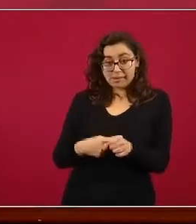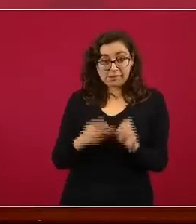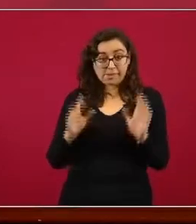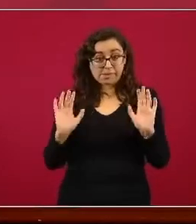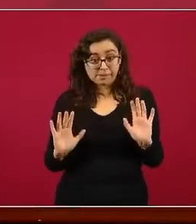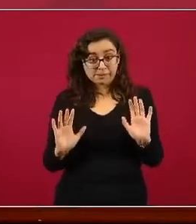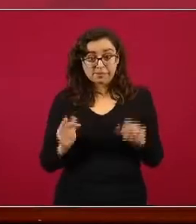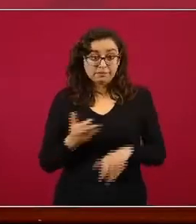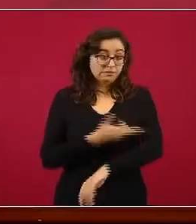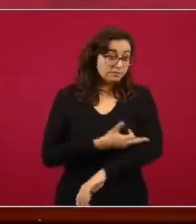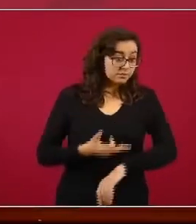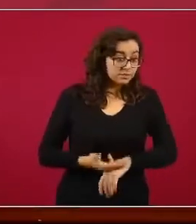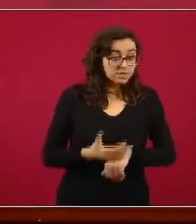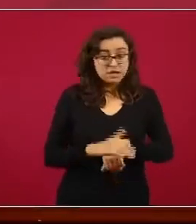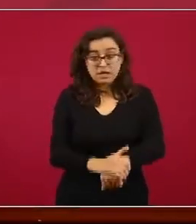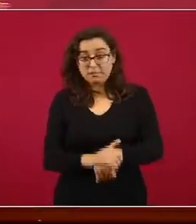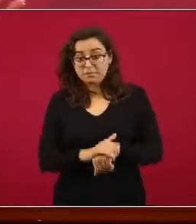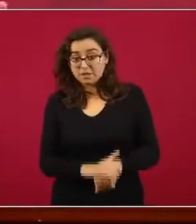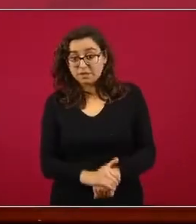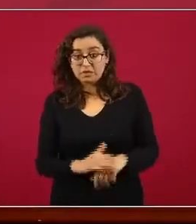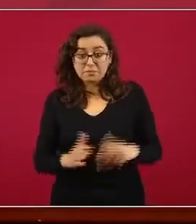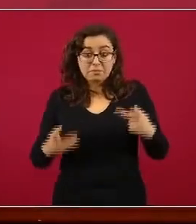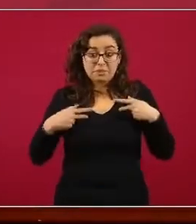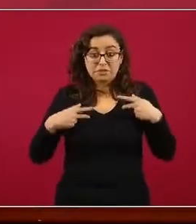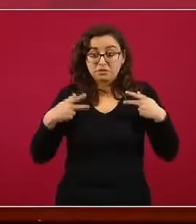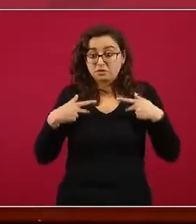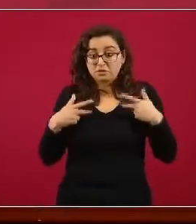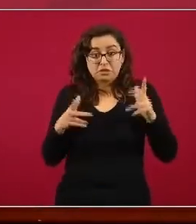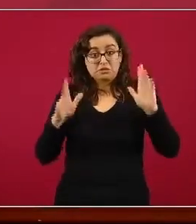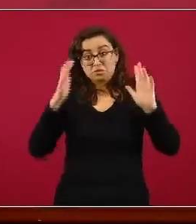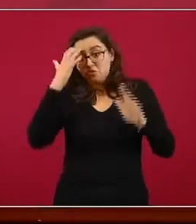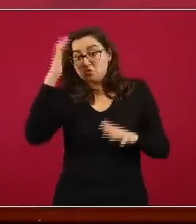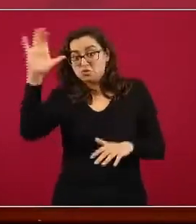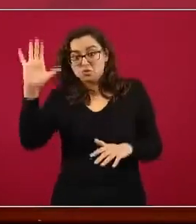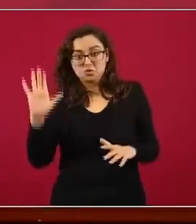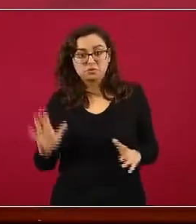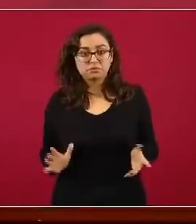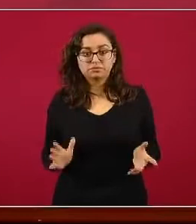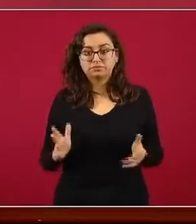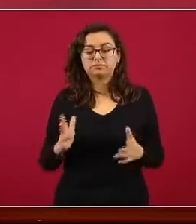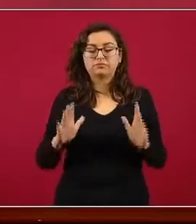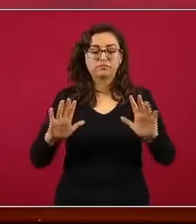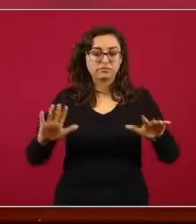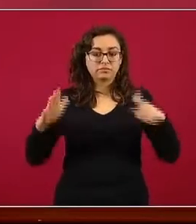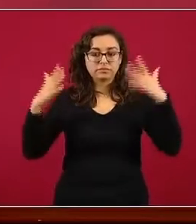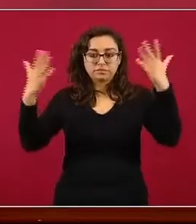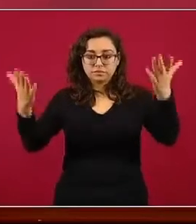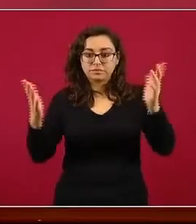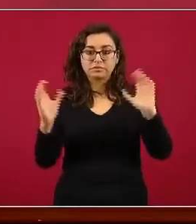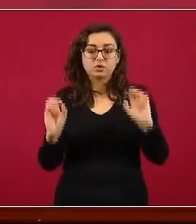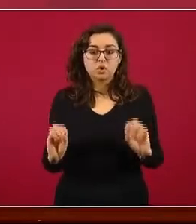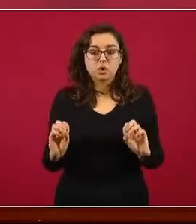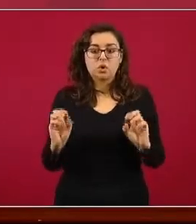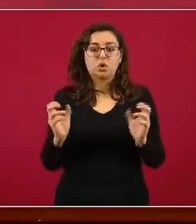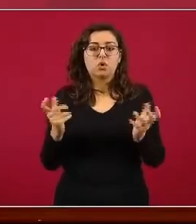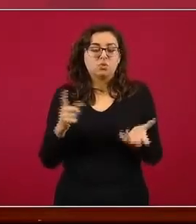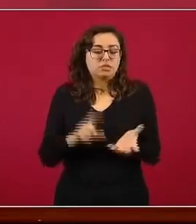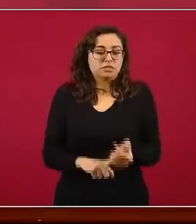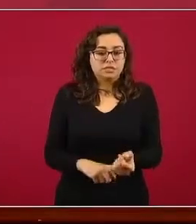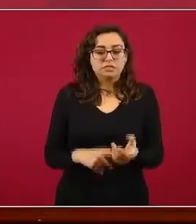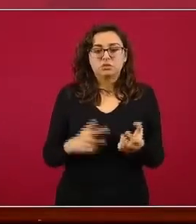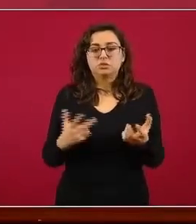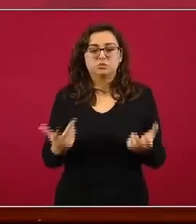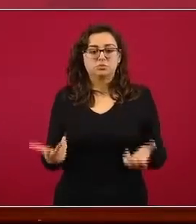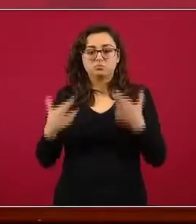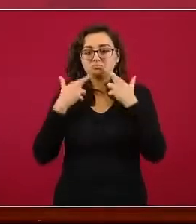SARS-CoV-2, sea un familiar, sea un amigo o sea una persona completamente desconocida, ya sea en el espacio público o incluso en una